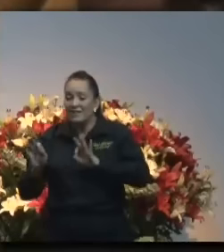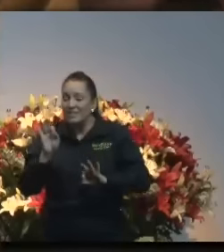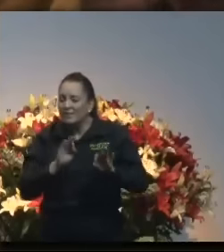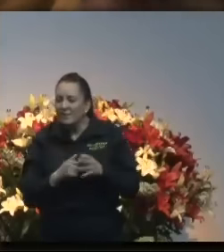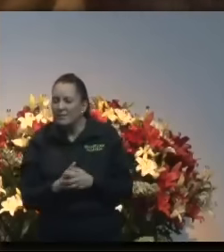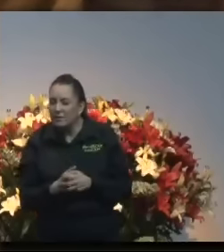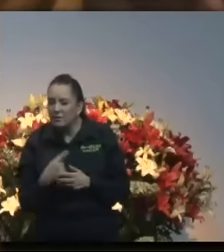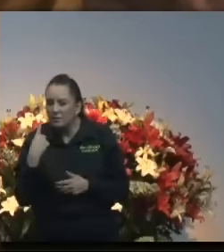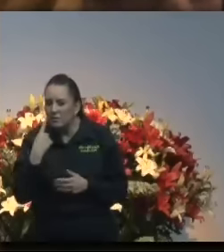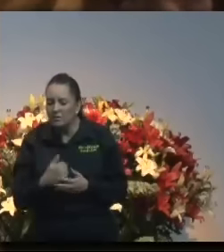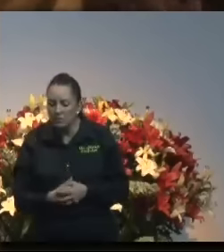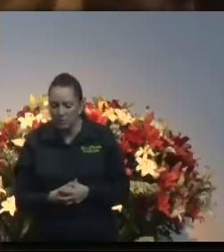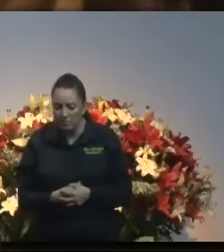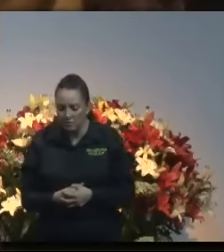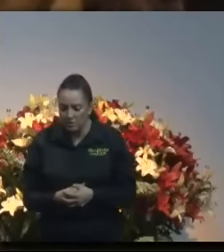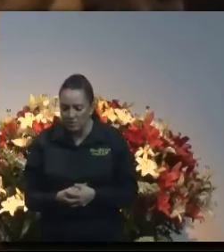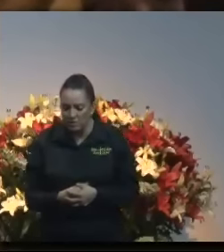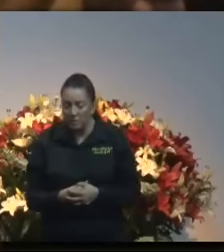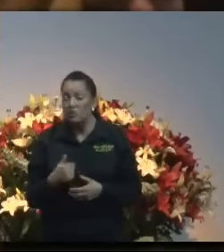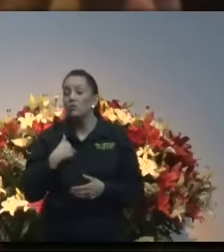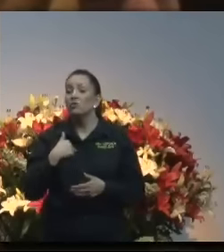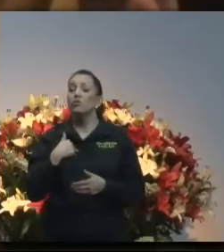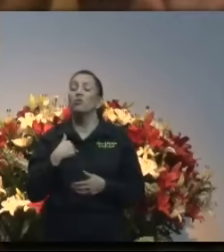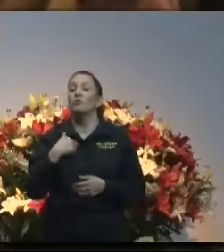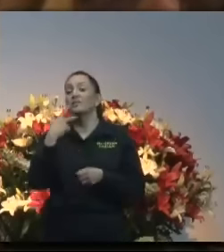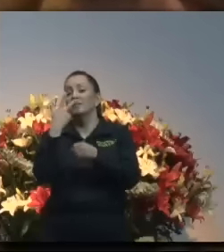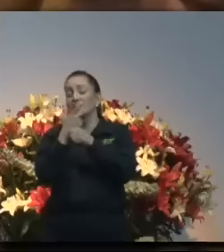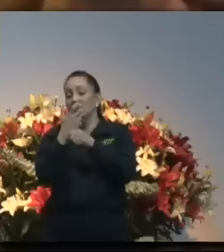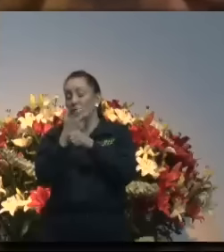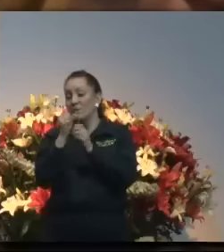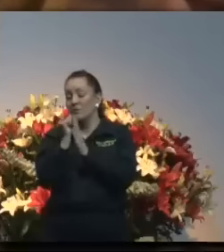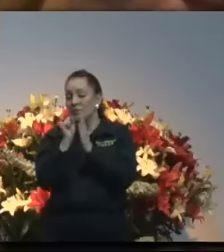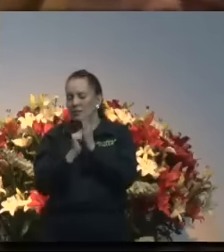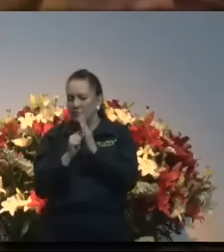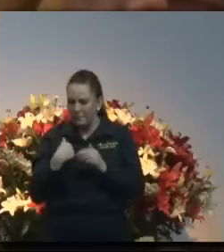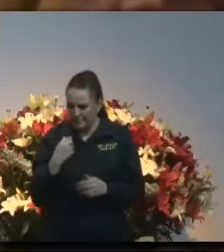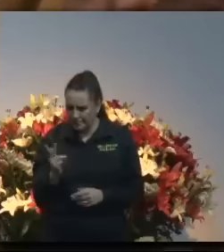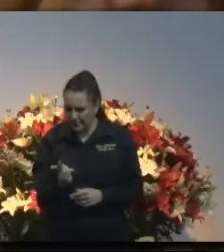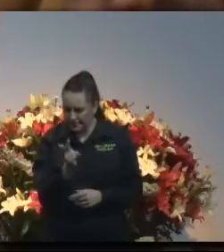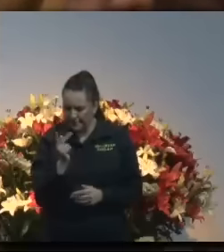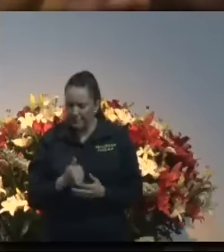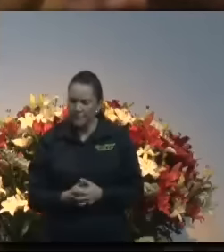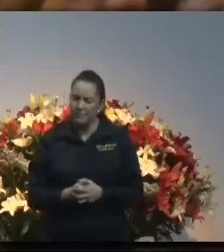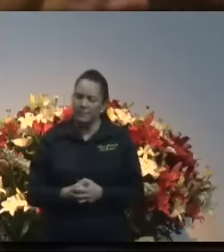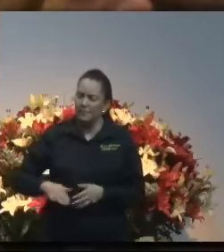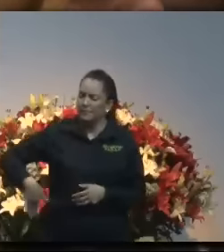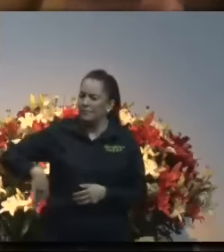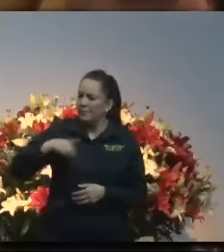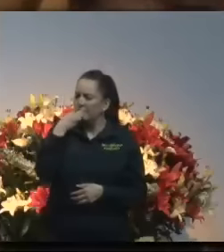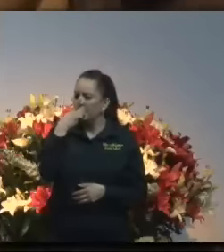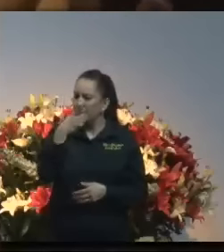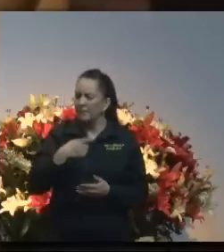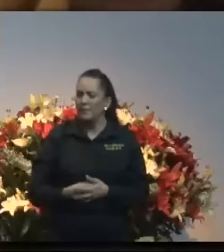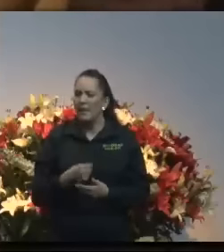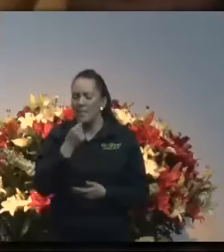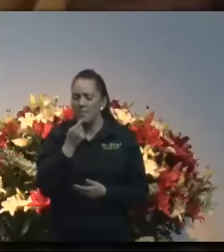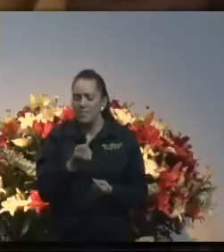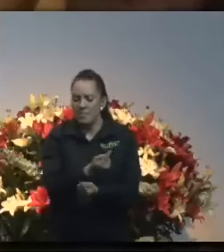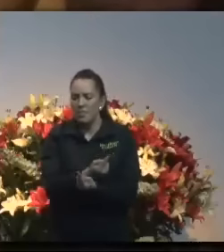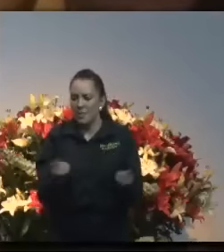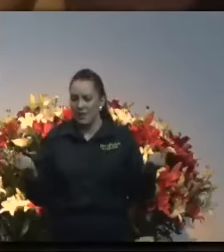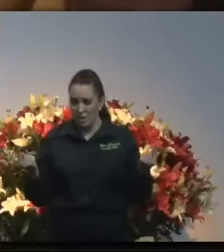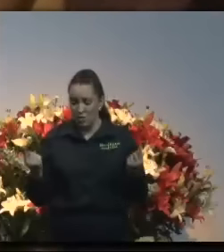y voy en octavo semestre. La pregunta es, ahorita mencionaste que los niños no saben